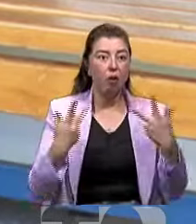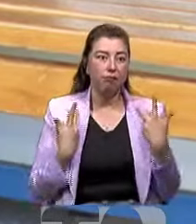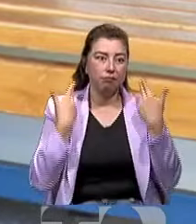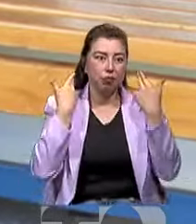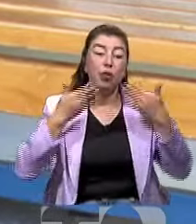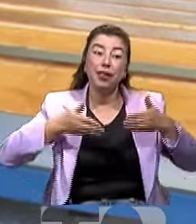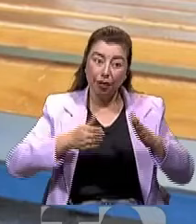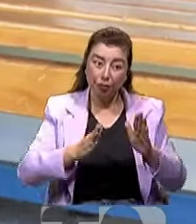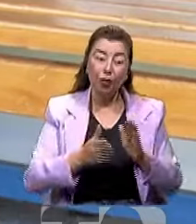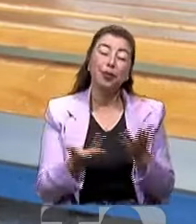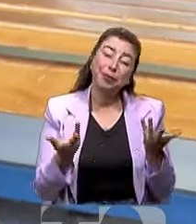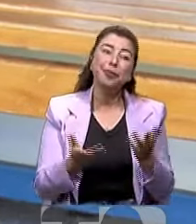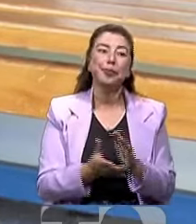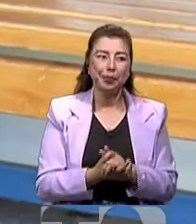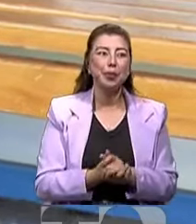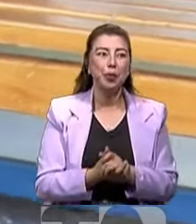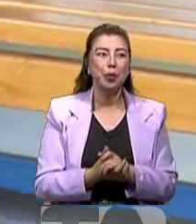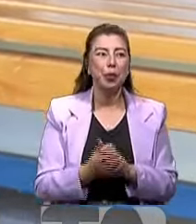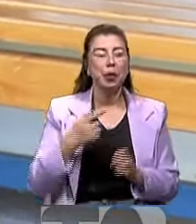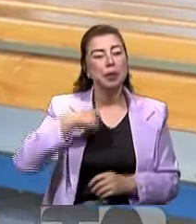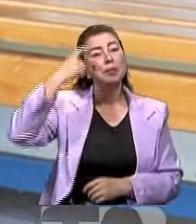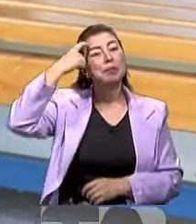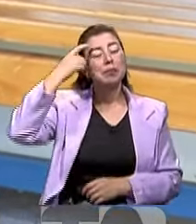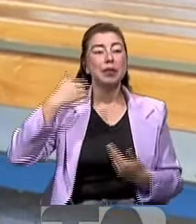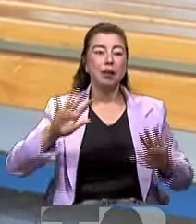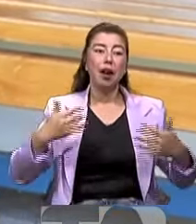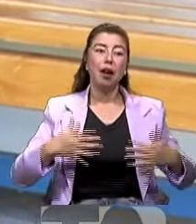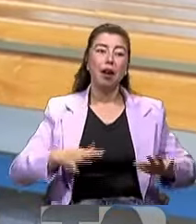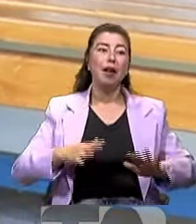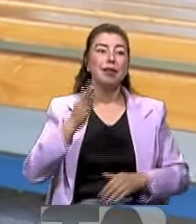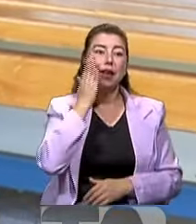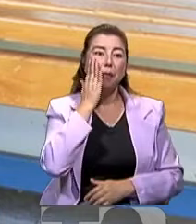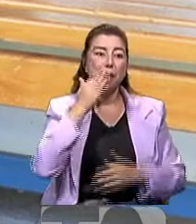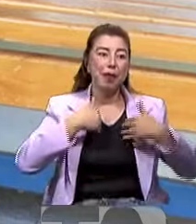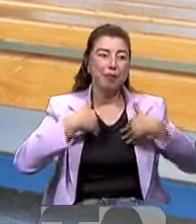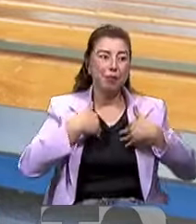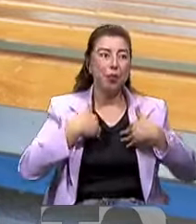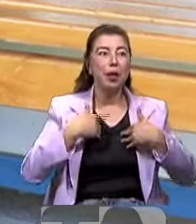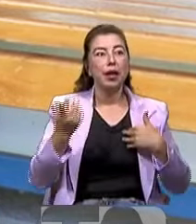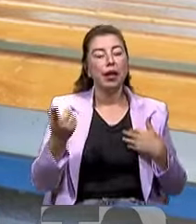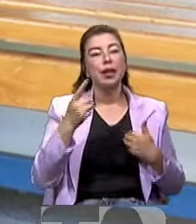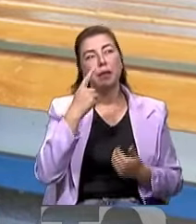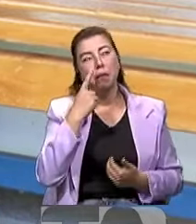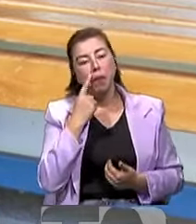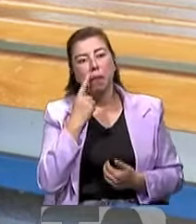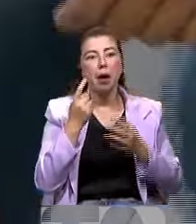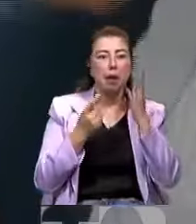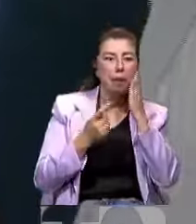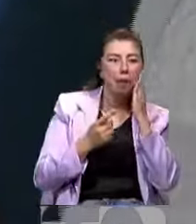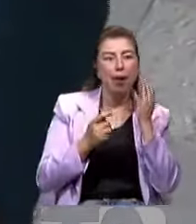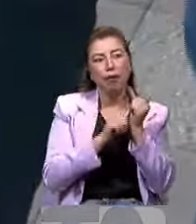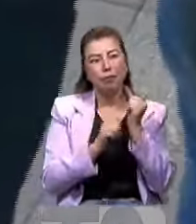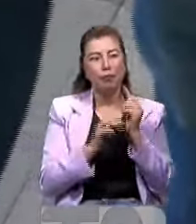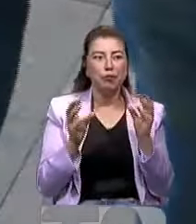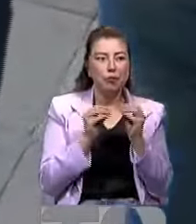¿eh? Esta es una, aparentemente es una malformación por la mezcla entre hermanos, papá e hija, mamá e hijo. Y